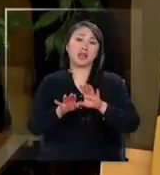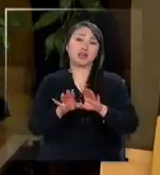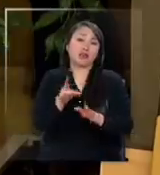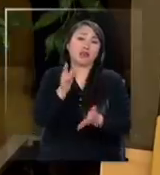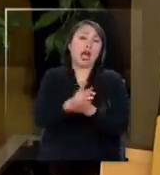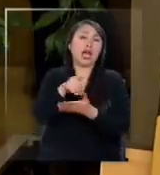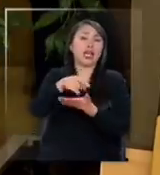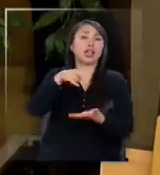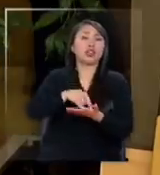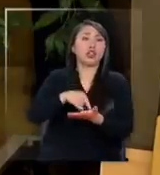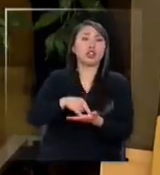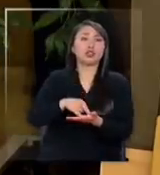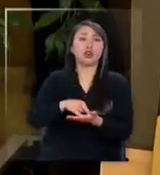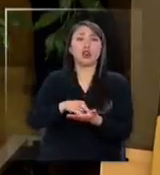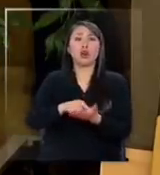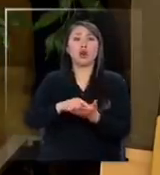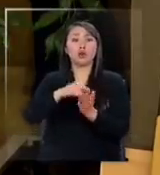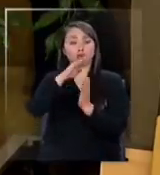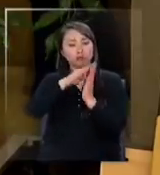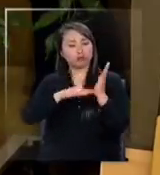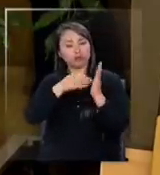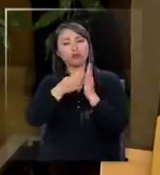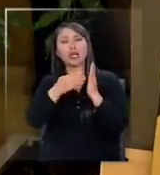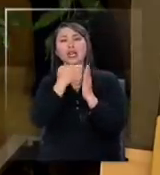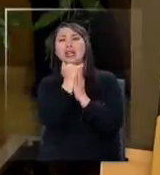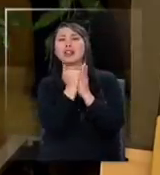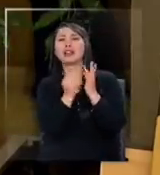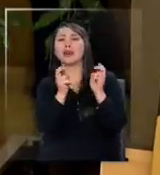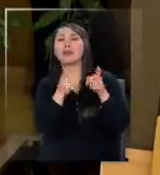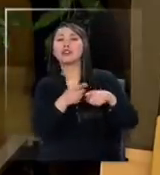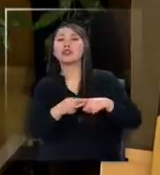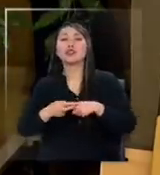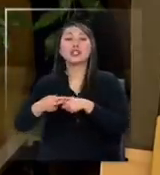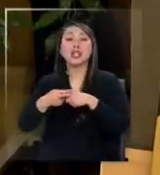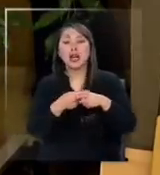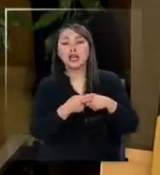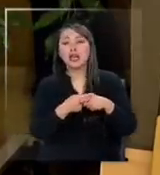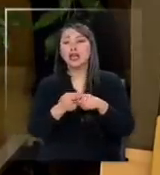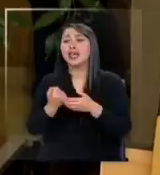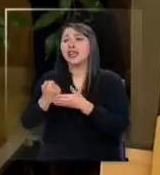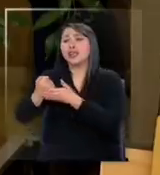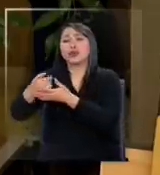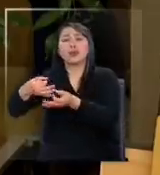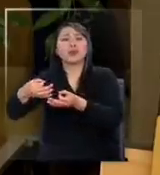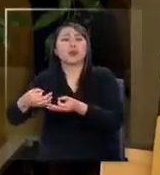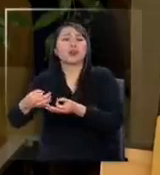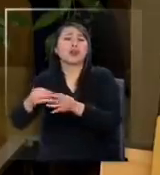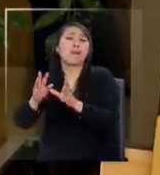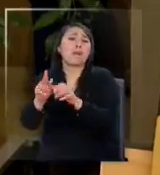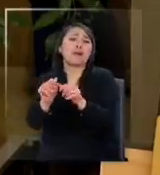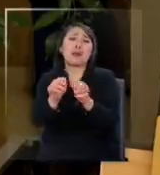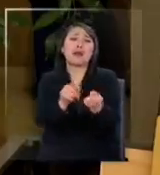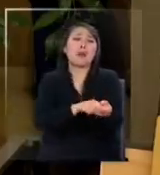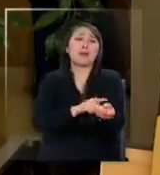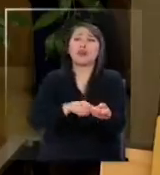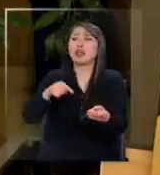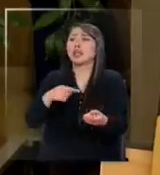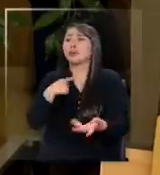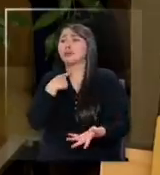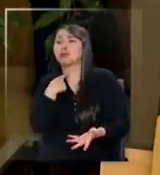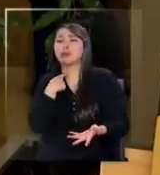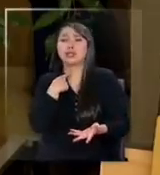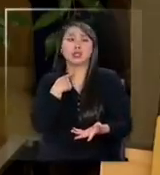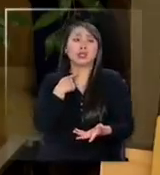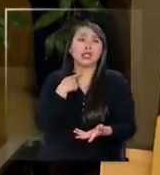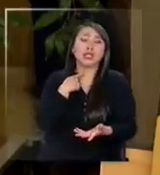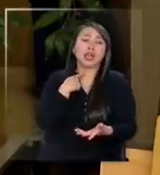ellas, con una agenda social que permita aliviar el presupuesto de miles de familias que hoy día están siendo afligidas, que es, yo